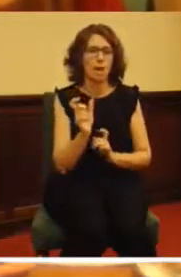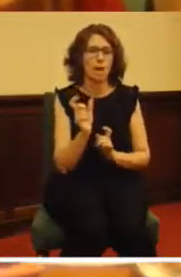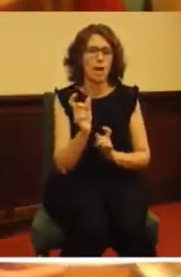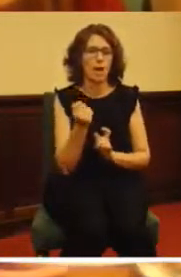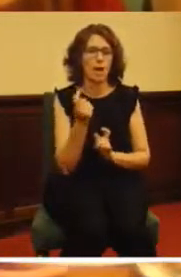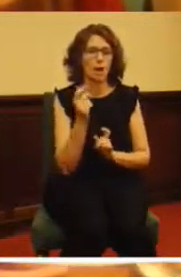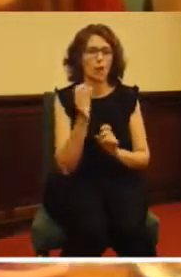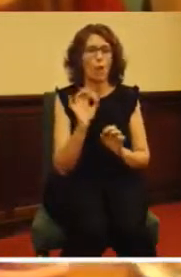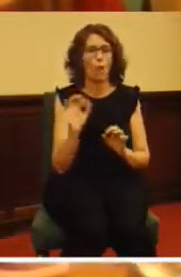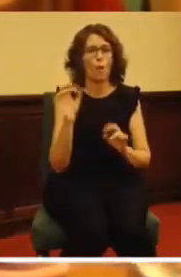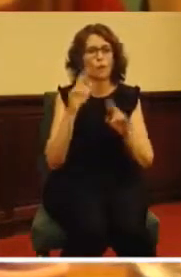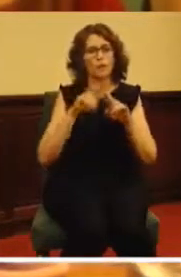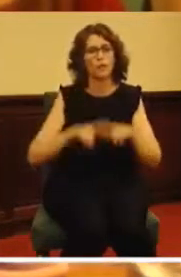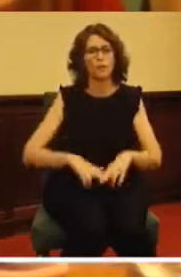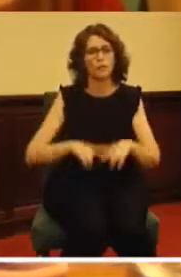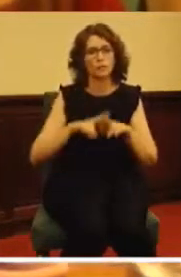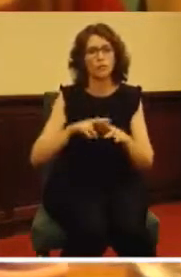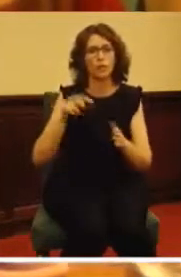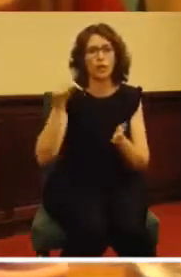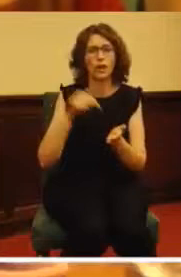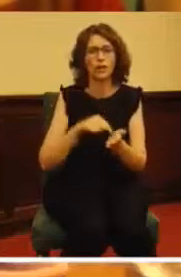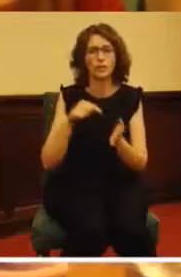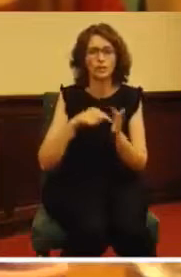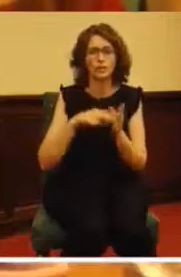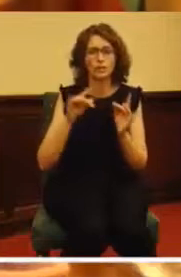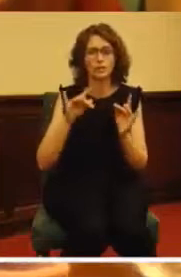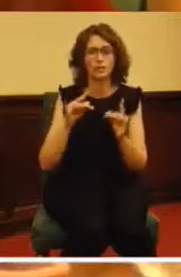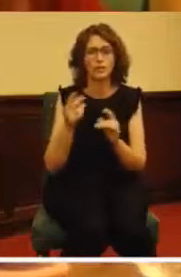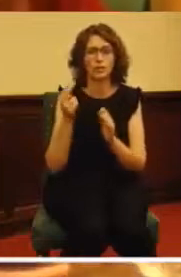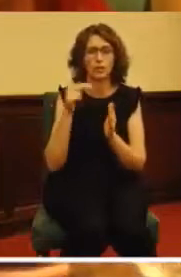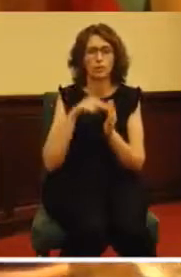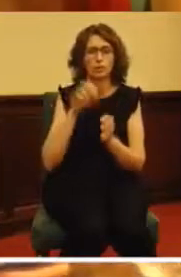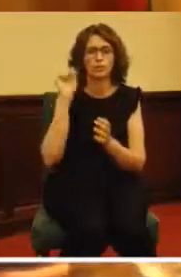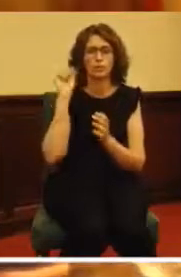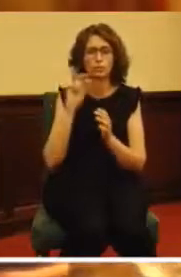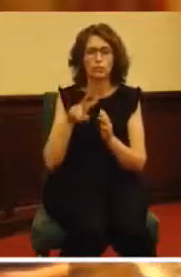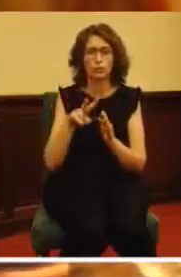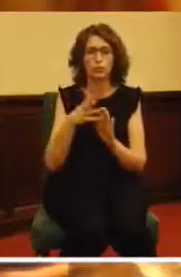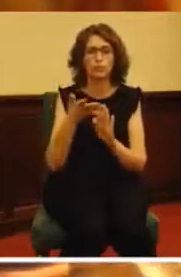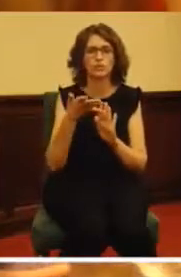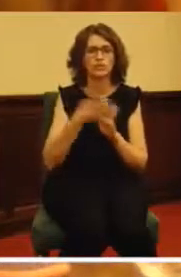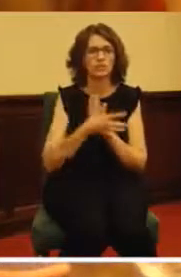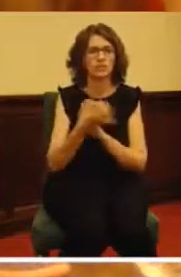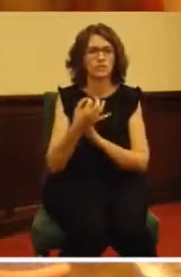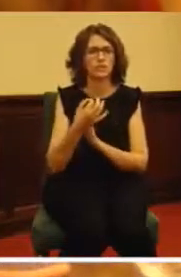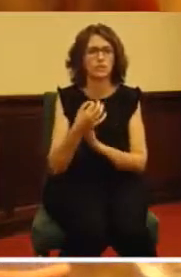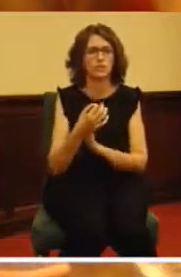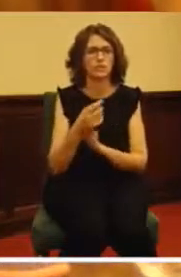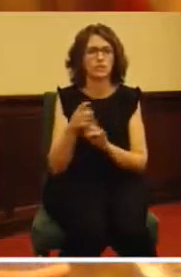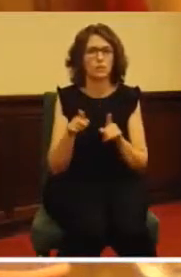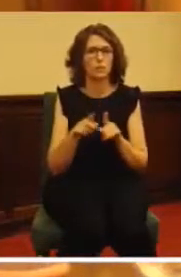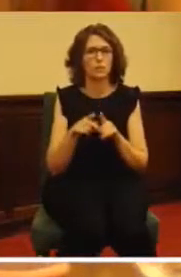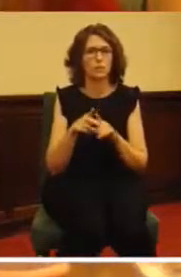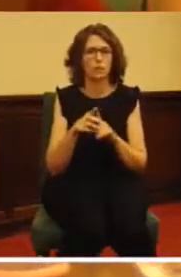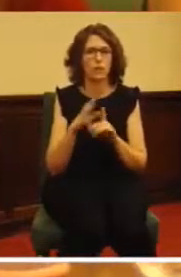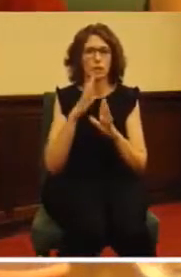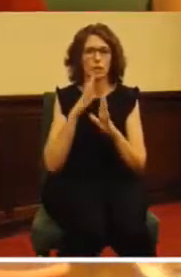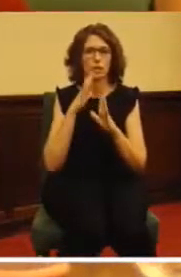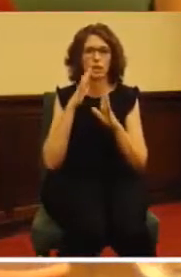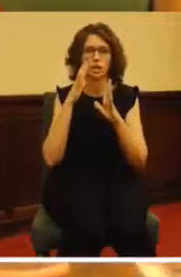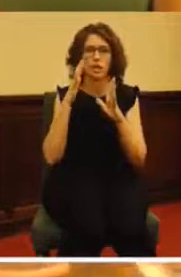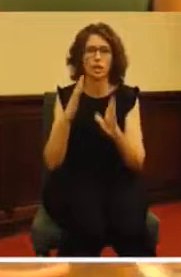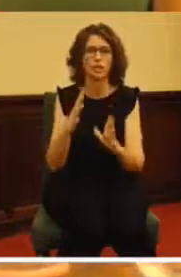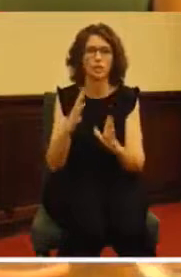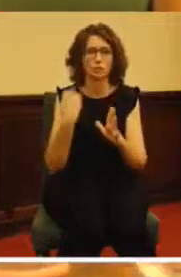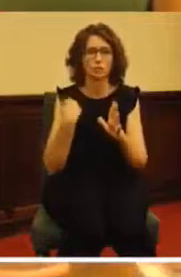o revisión catastral del año 2012, ¿qué nos supuso? Pues nos supuso que durante 10 años el recibo